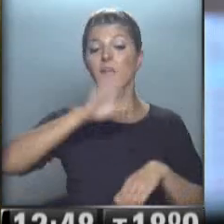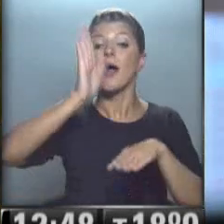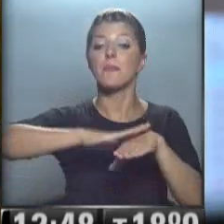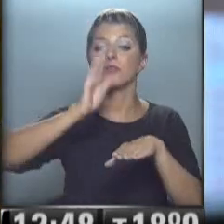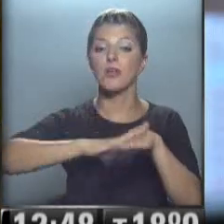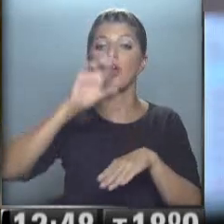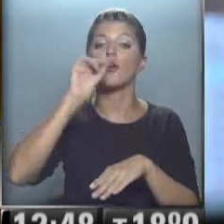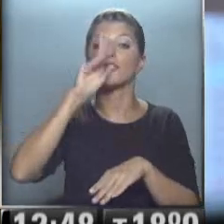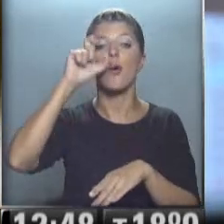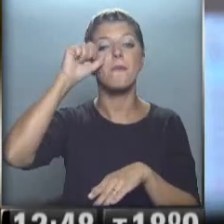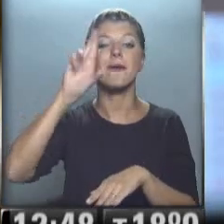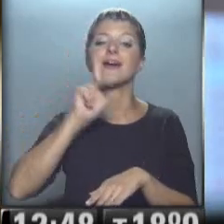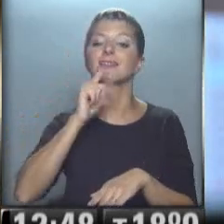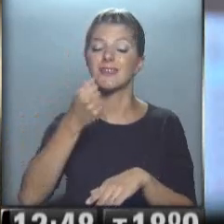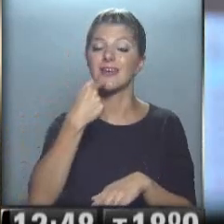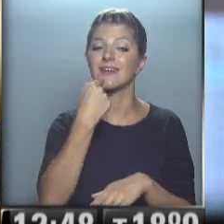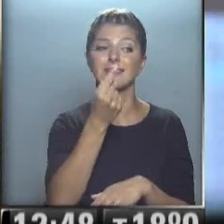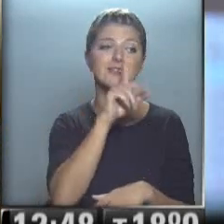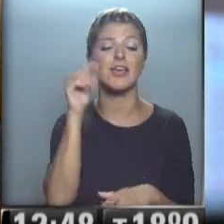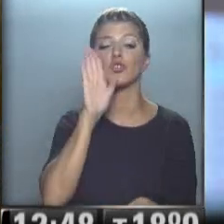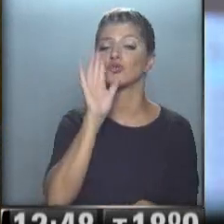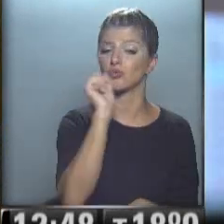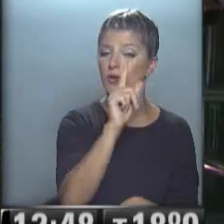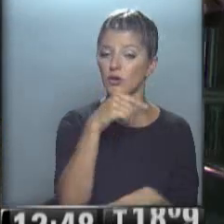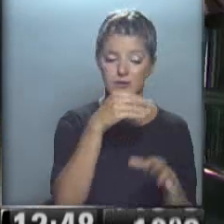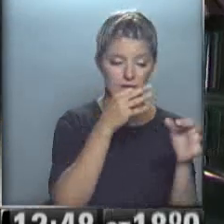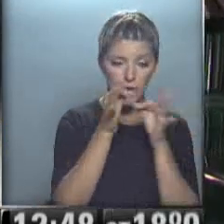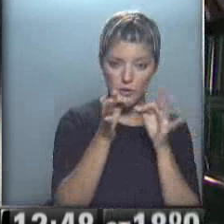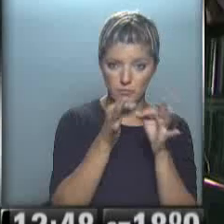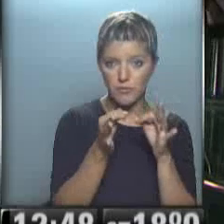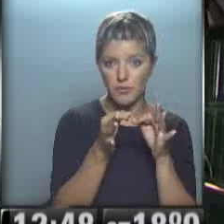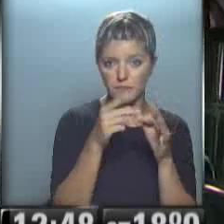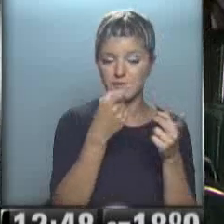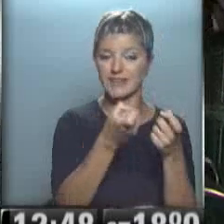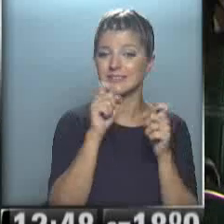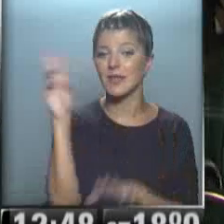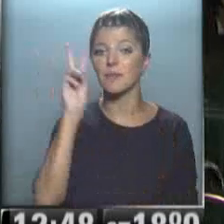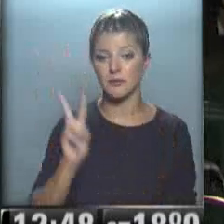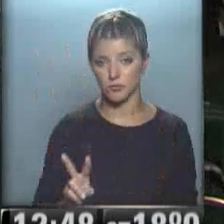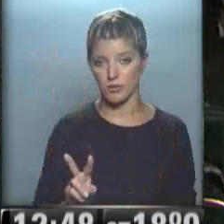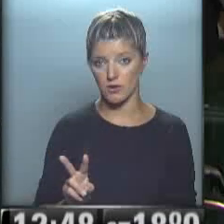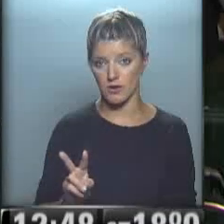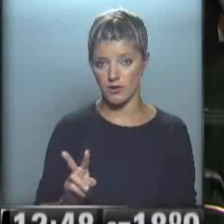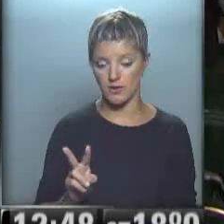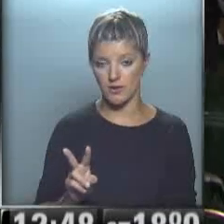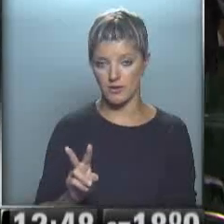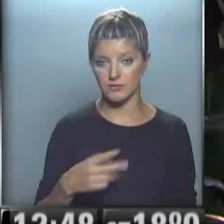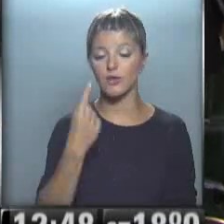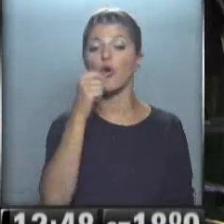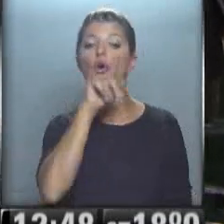dijo que Estados Unidos no quiere distraer de ese diálogo doméstico que tanto necesita Venezuela con un diálogo